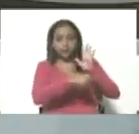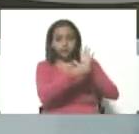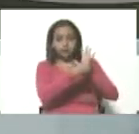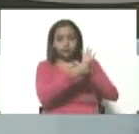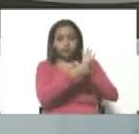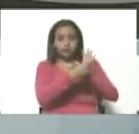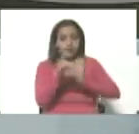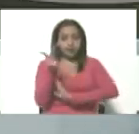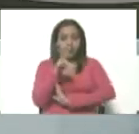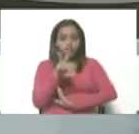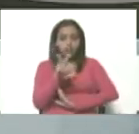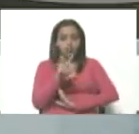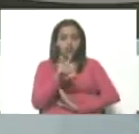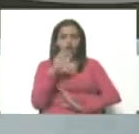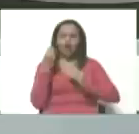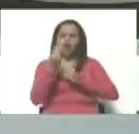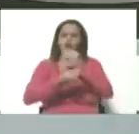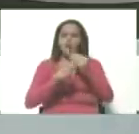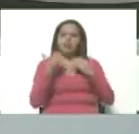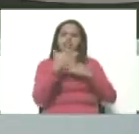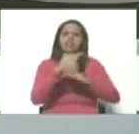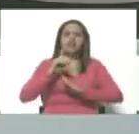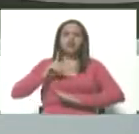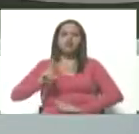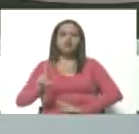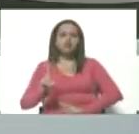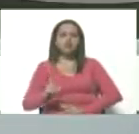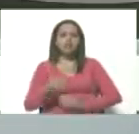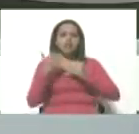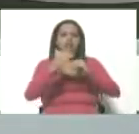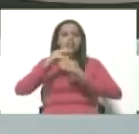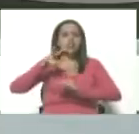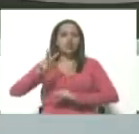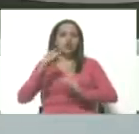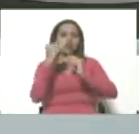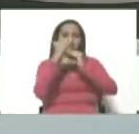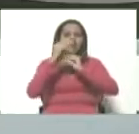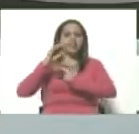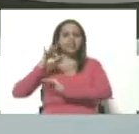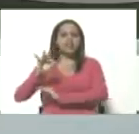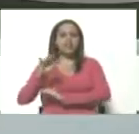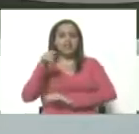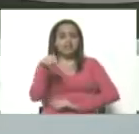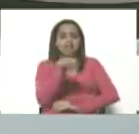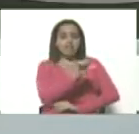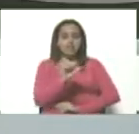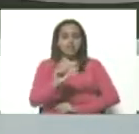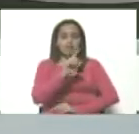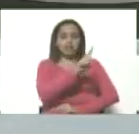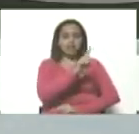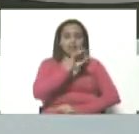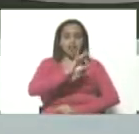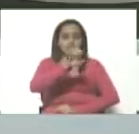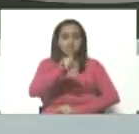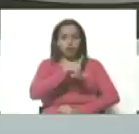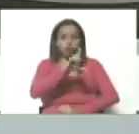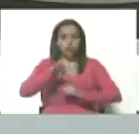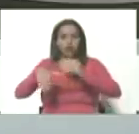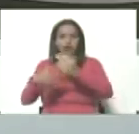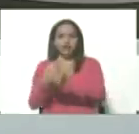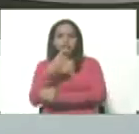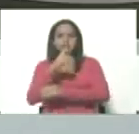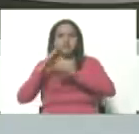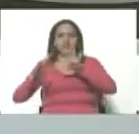mano, cómo va a ser el nivel 1, el nivel 2 y el nivel 3 de la semana del 13 de julio al 19 de